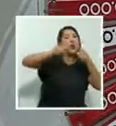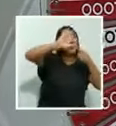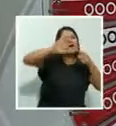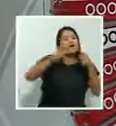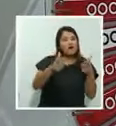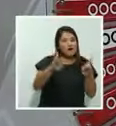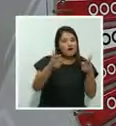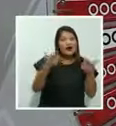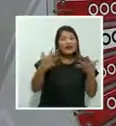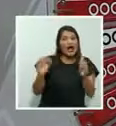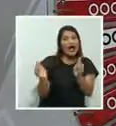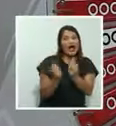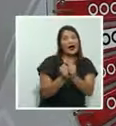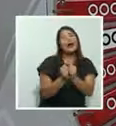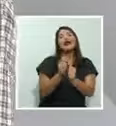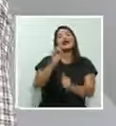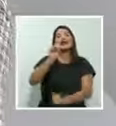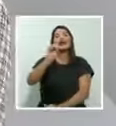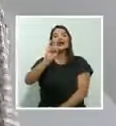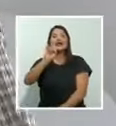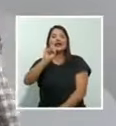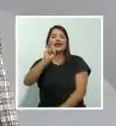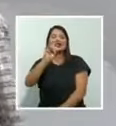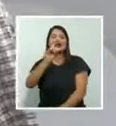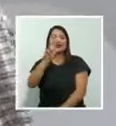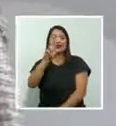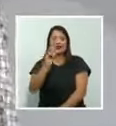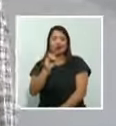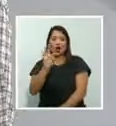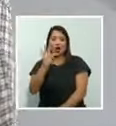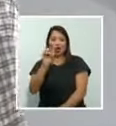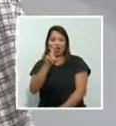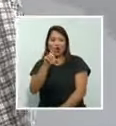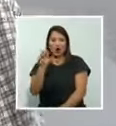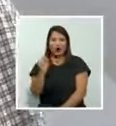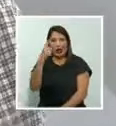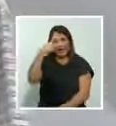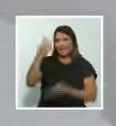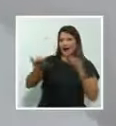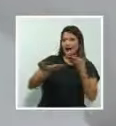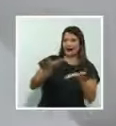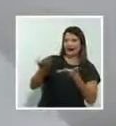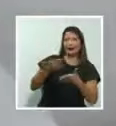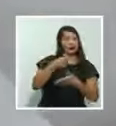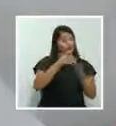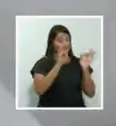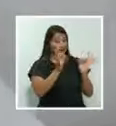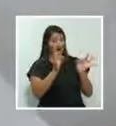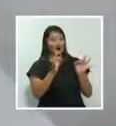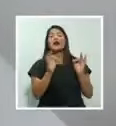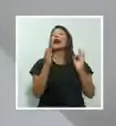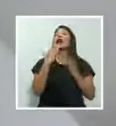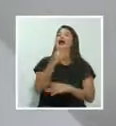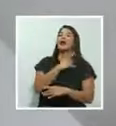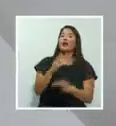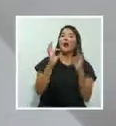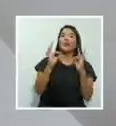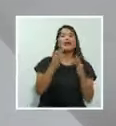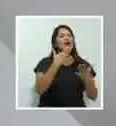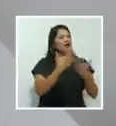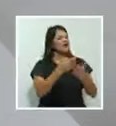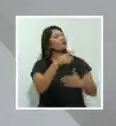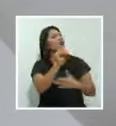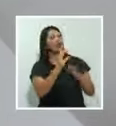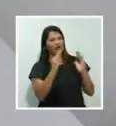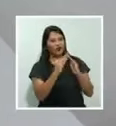al participante don Isidro Torres. Don Isidro Torres Agüero. Don Isidro, ¿cómo me le va? Gracias a Dios, bien. Qué dicha. ¿De dónde